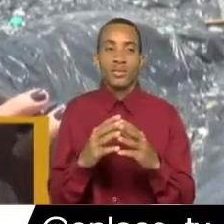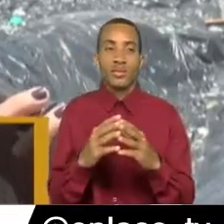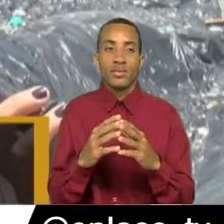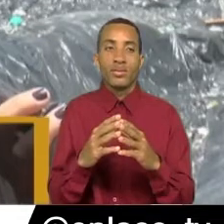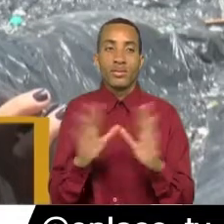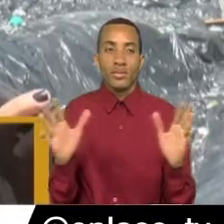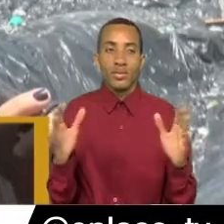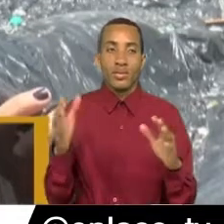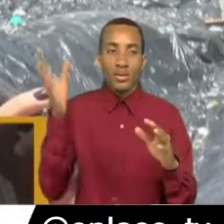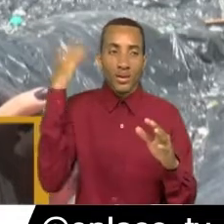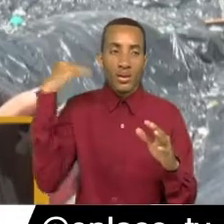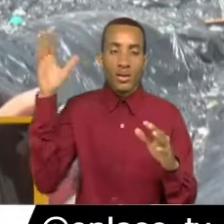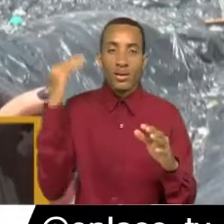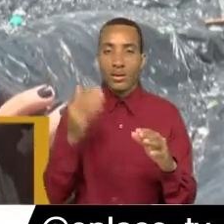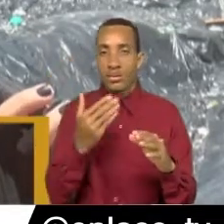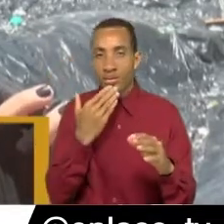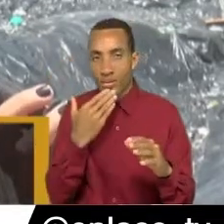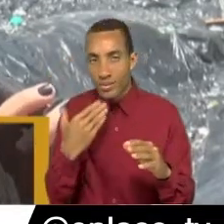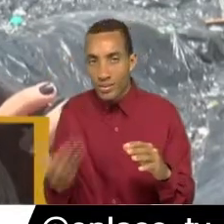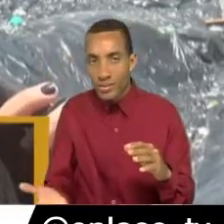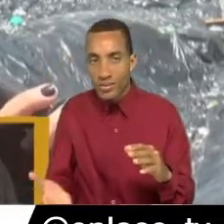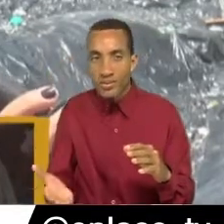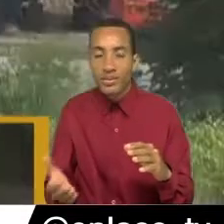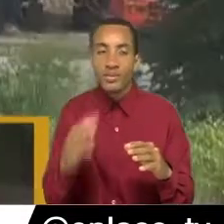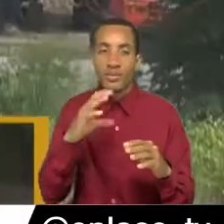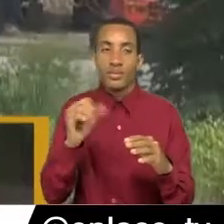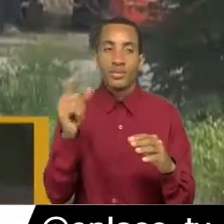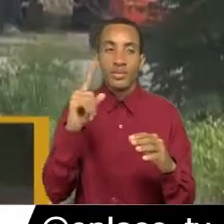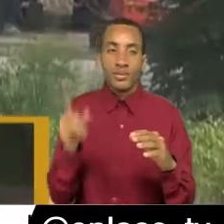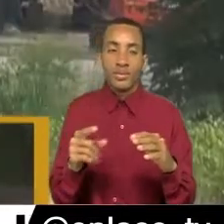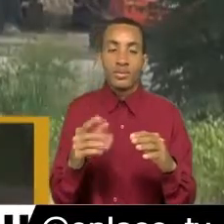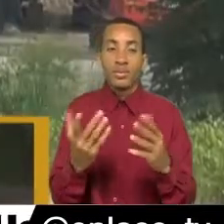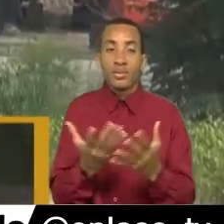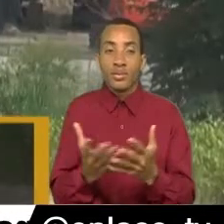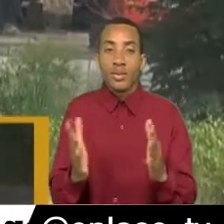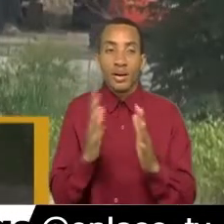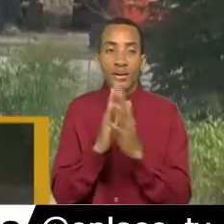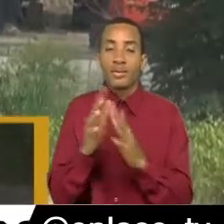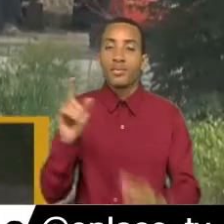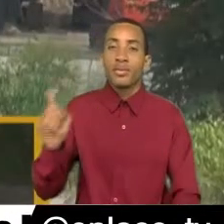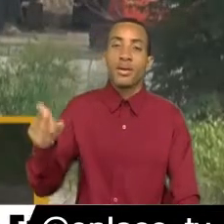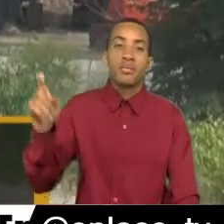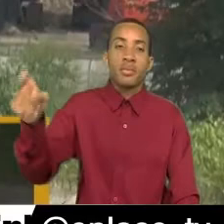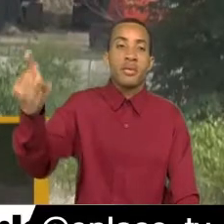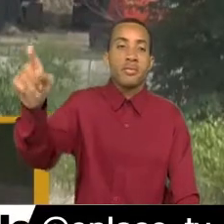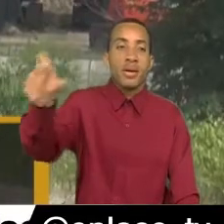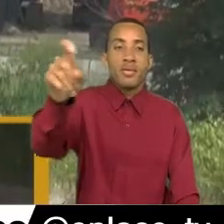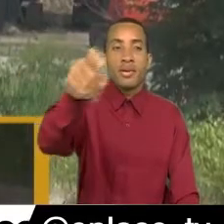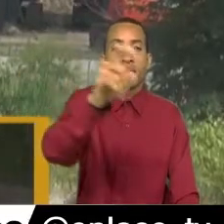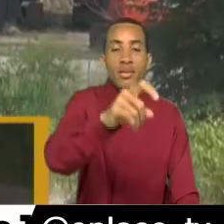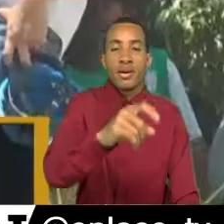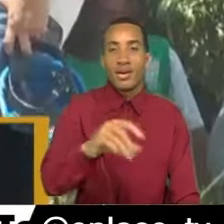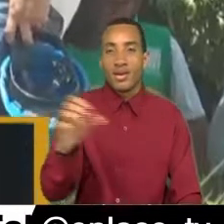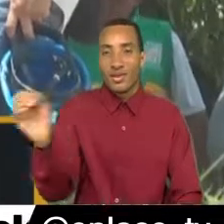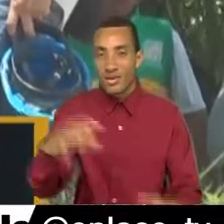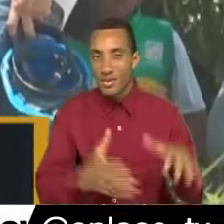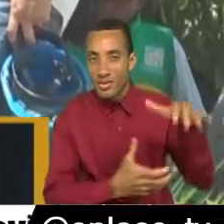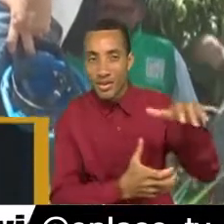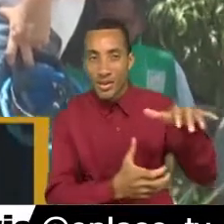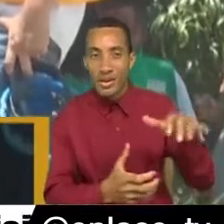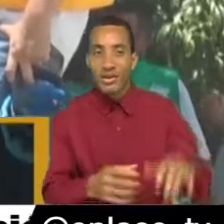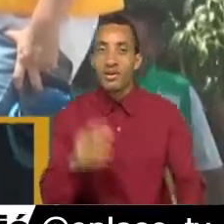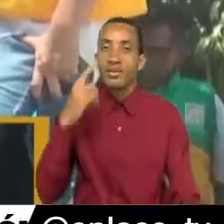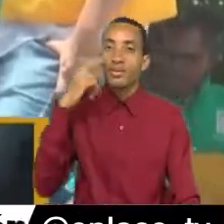En su momento se dio la autorización por la Corporación Autónoma para hacer la sustracción. Luego de un recorrido por las oficinas de depósito de residuos sólidos de Rediva, hubo el diálogo